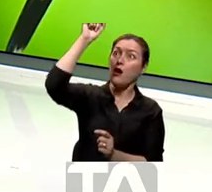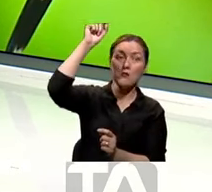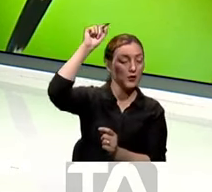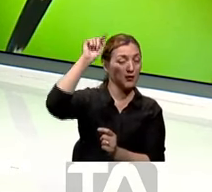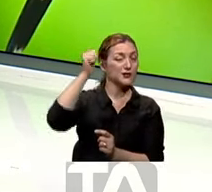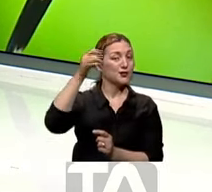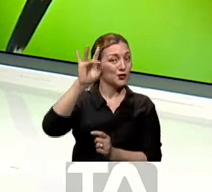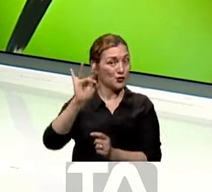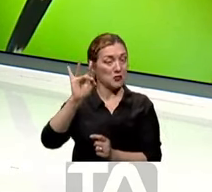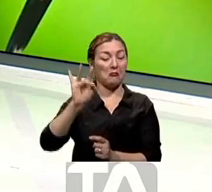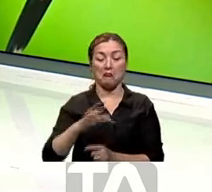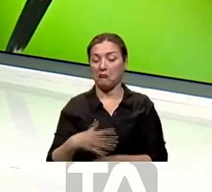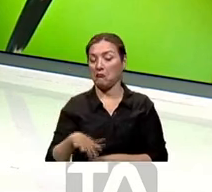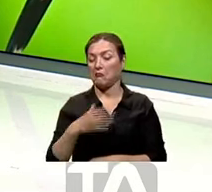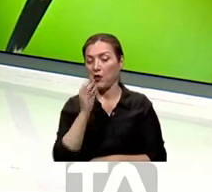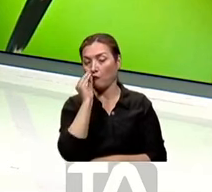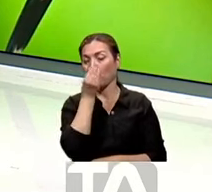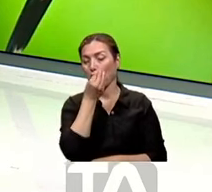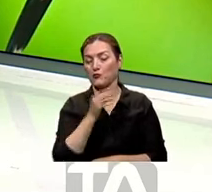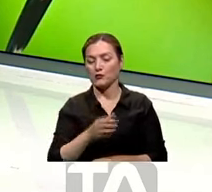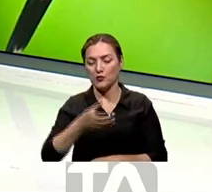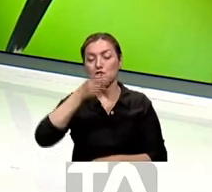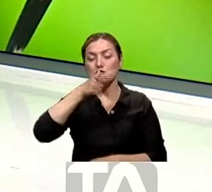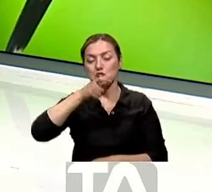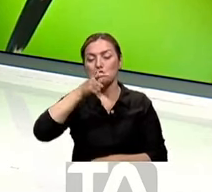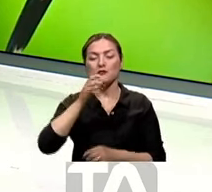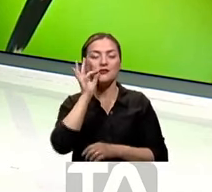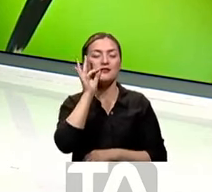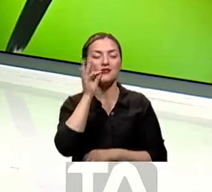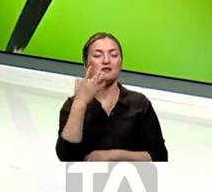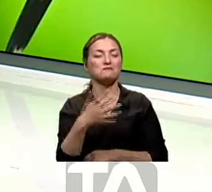hasta 18 metros. Y de una vez usted prueba el chaguarmishki